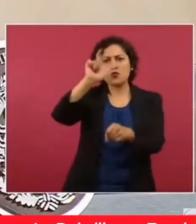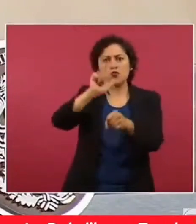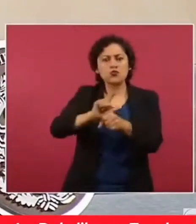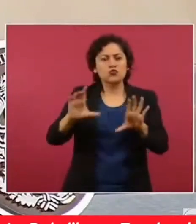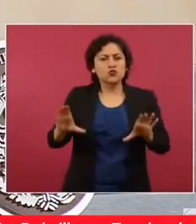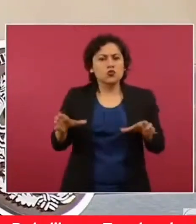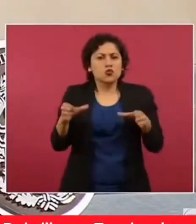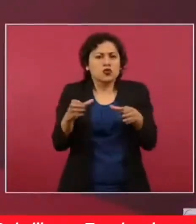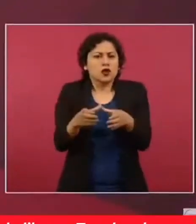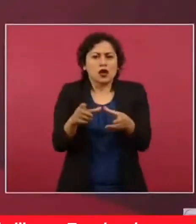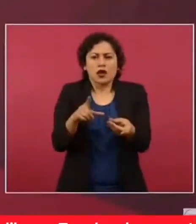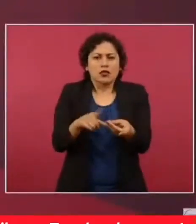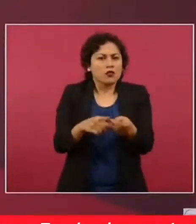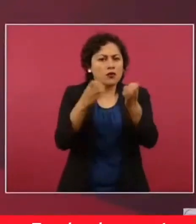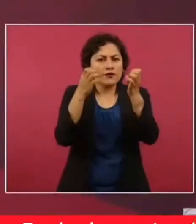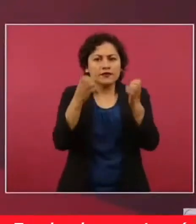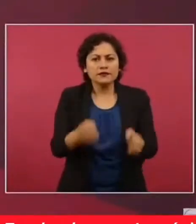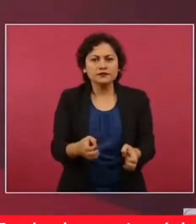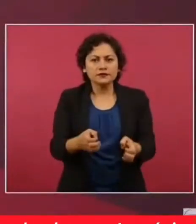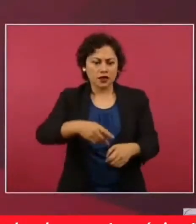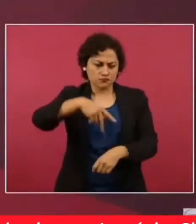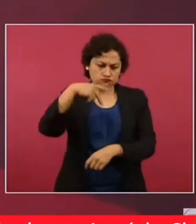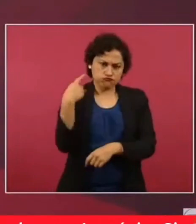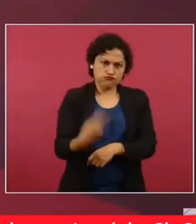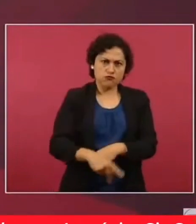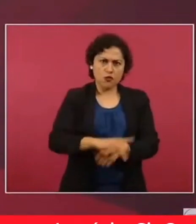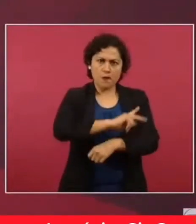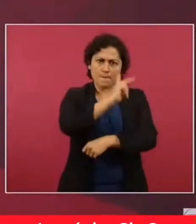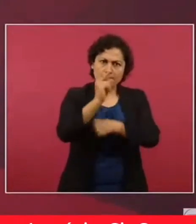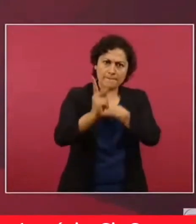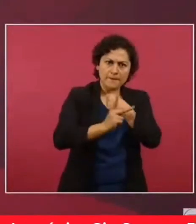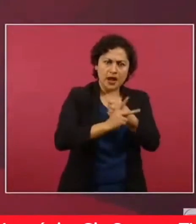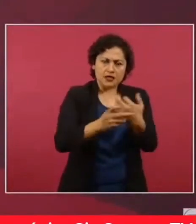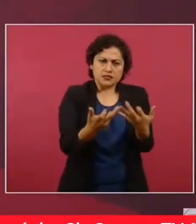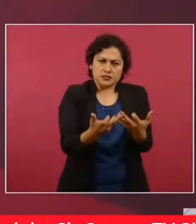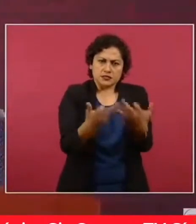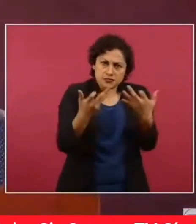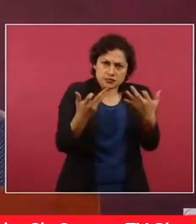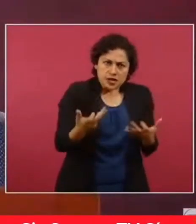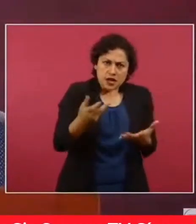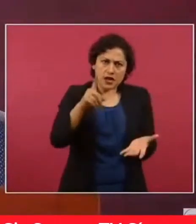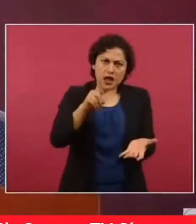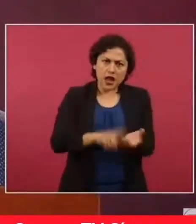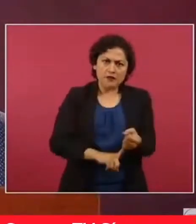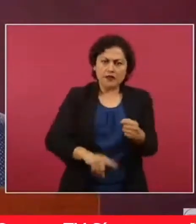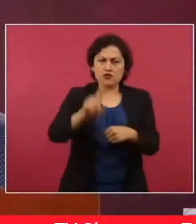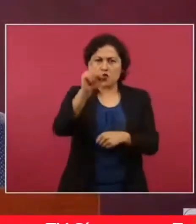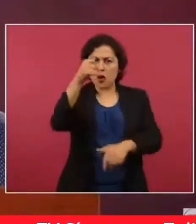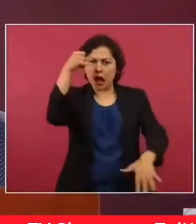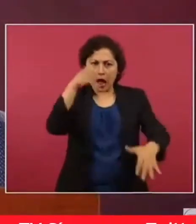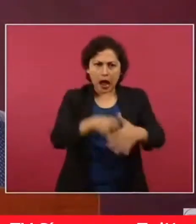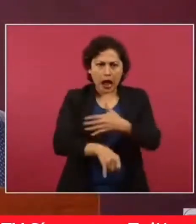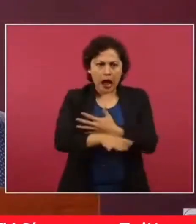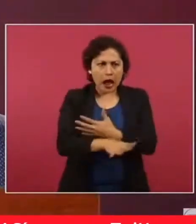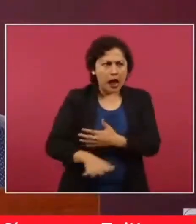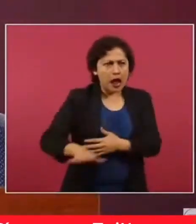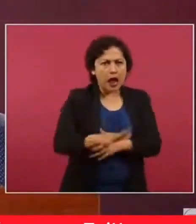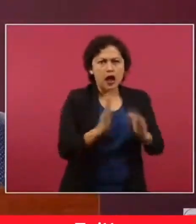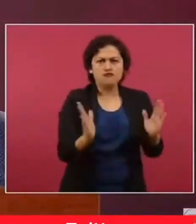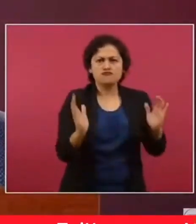el subsuelo, está en los cuerpos de agua, está en las cavernas, en las grutas inundadas